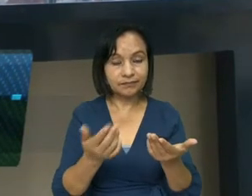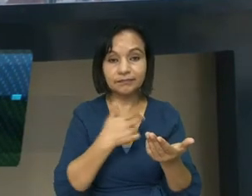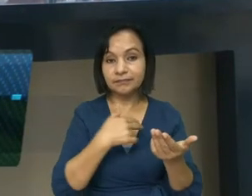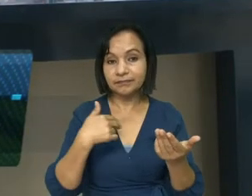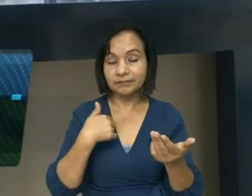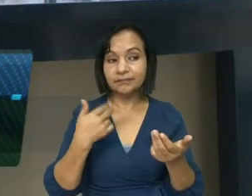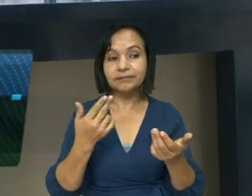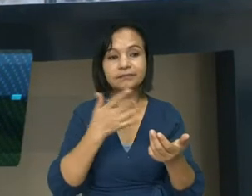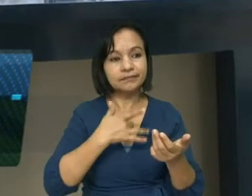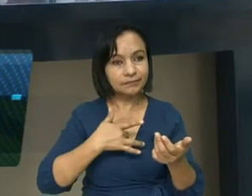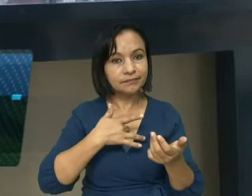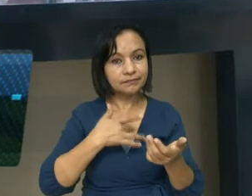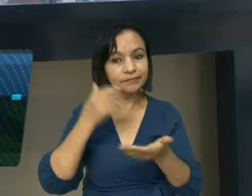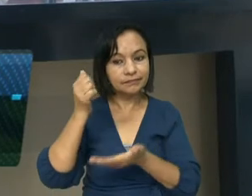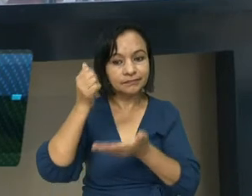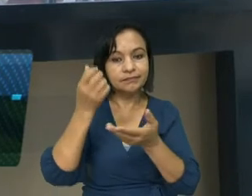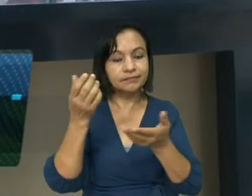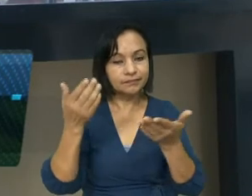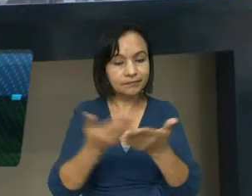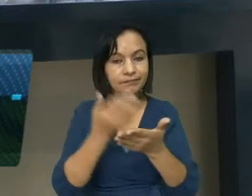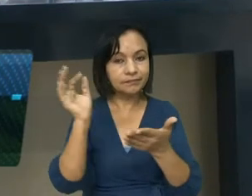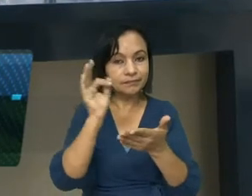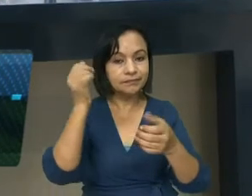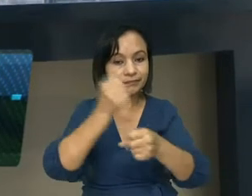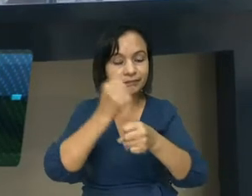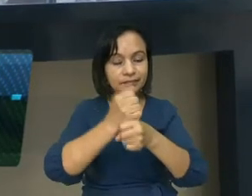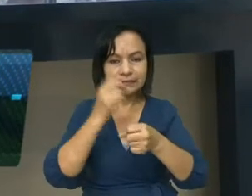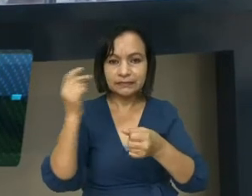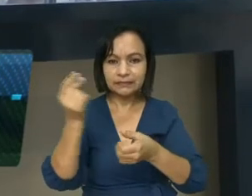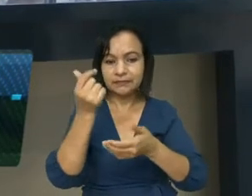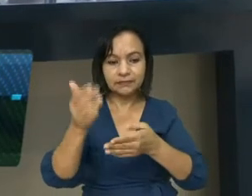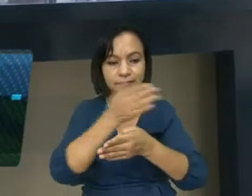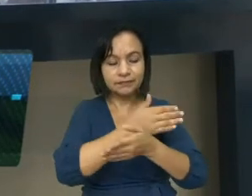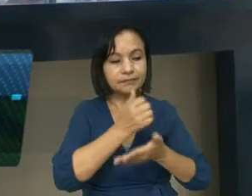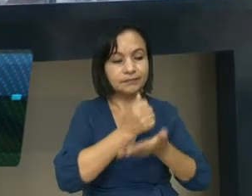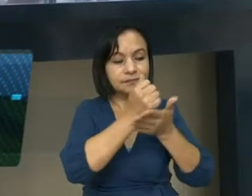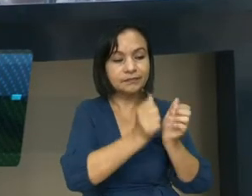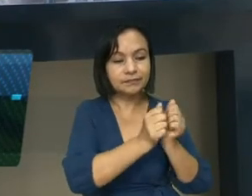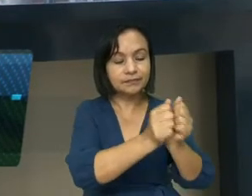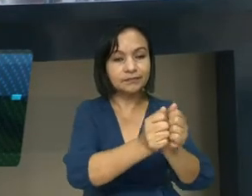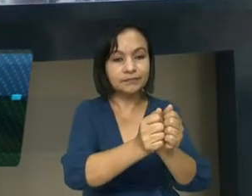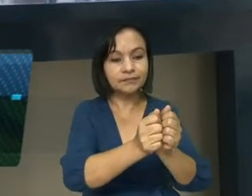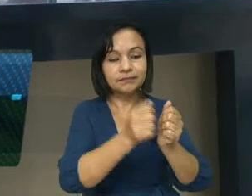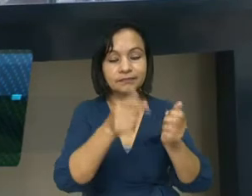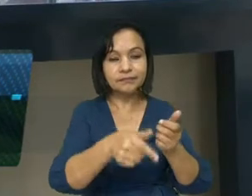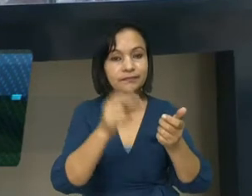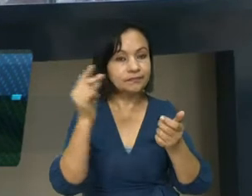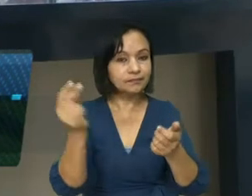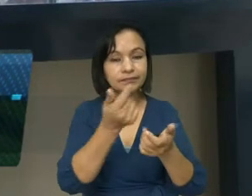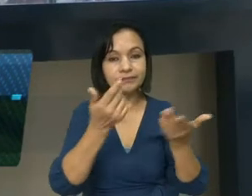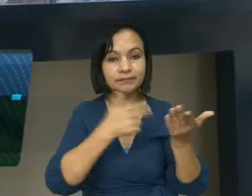nosotros necesitamos también tener una estrategia para inmediatamente, que tenga que acompañada de recursos, para inmediatamente